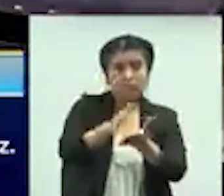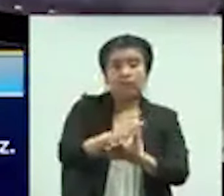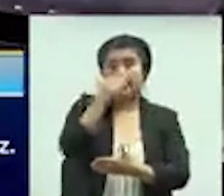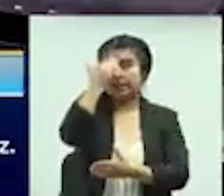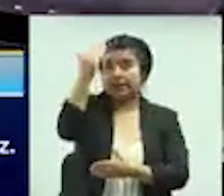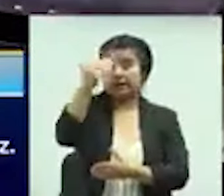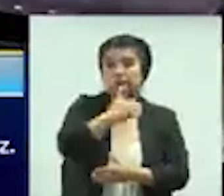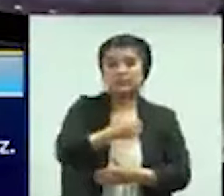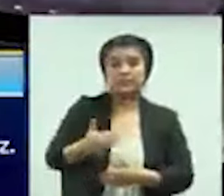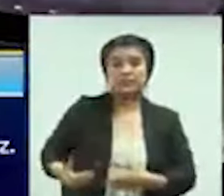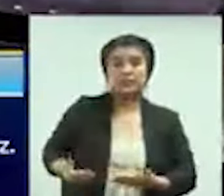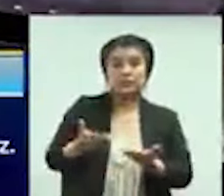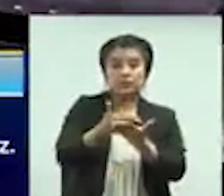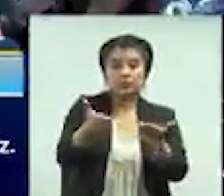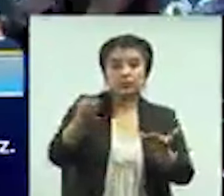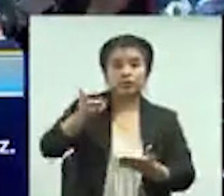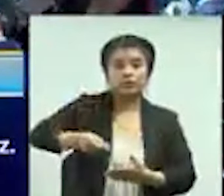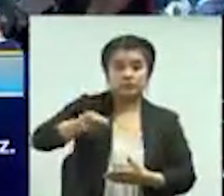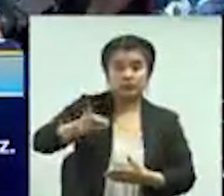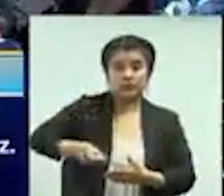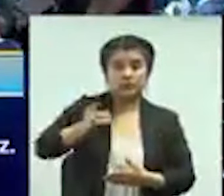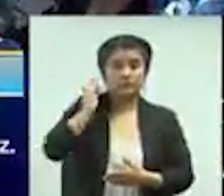Honorable Pleno.